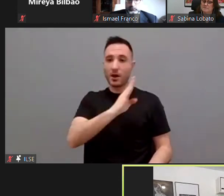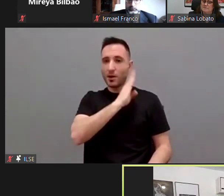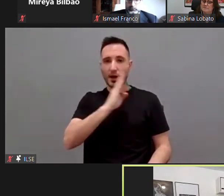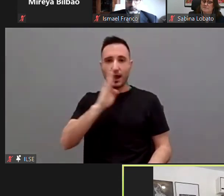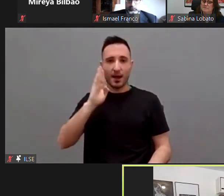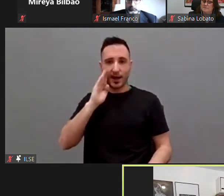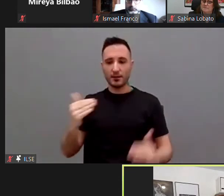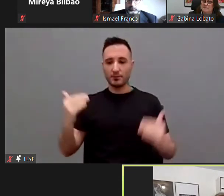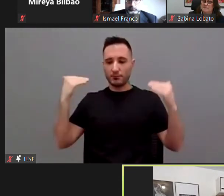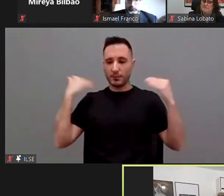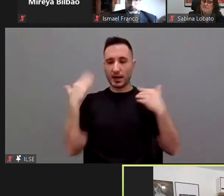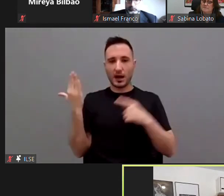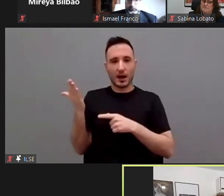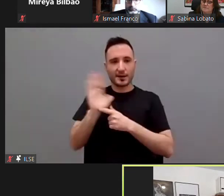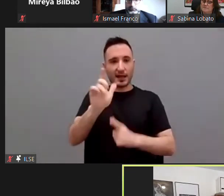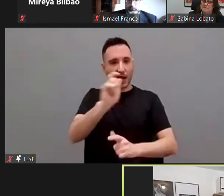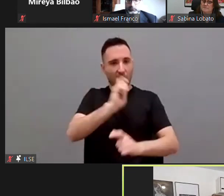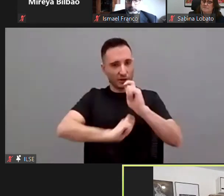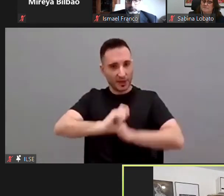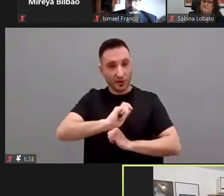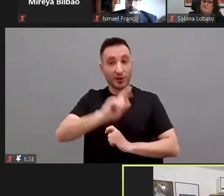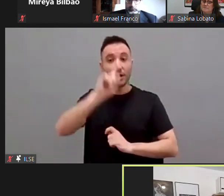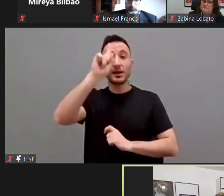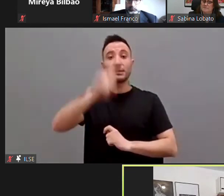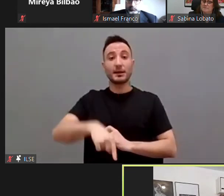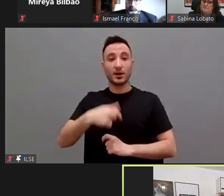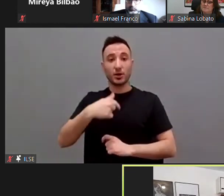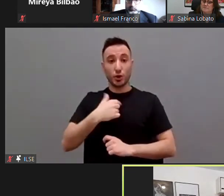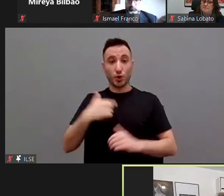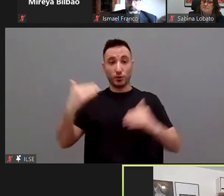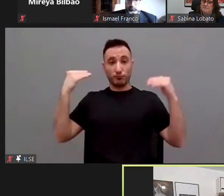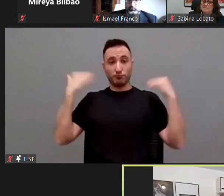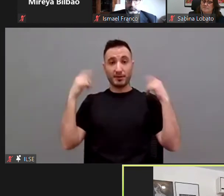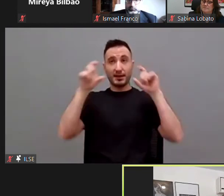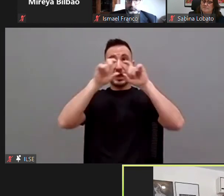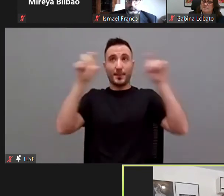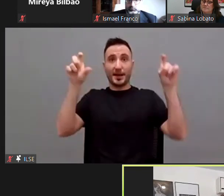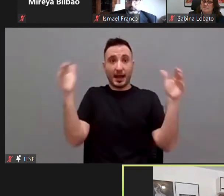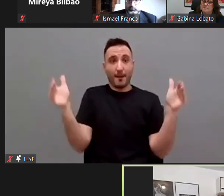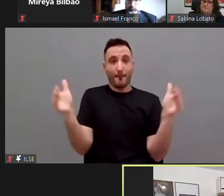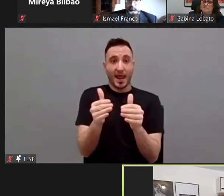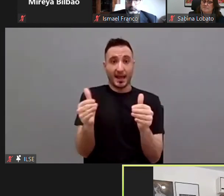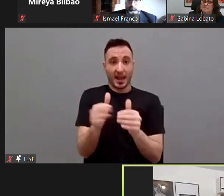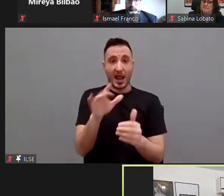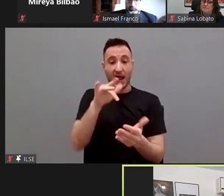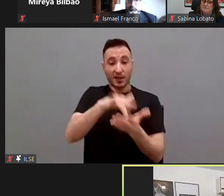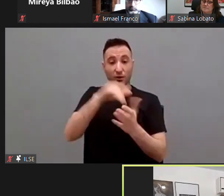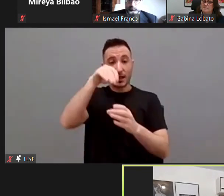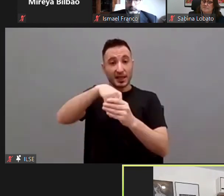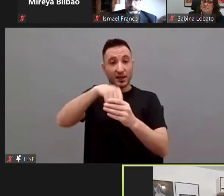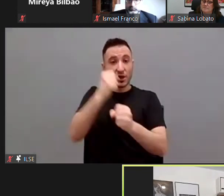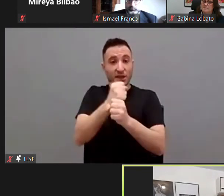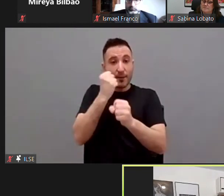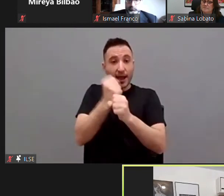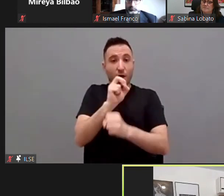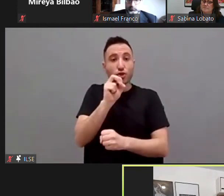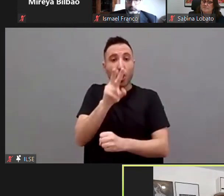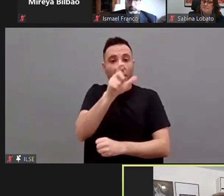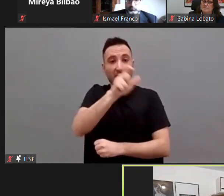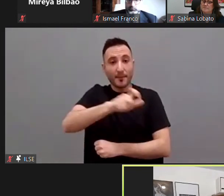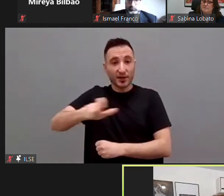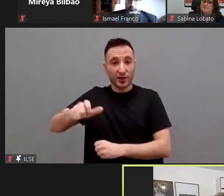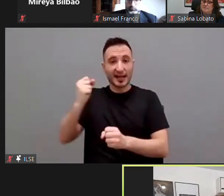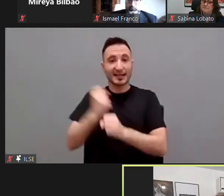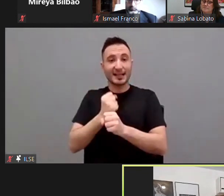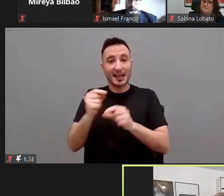a una asociación, pero también te hablo como pequeña empresaria que tiene un proyecto en el que somos 12 personas teletrabajando cada uno. Yo me he